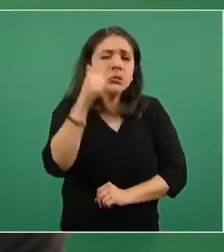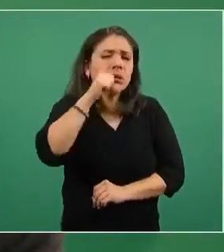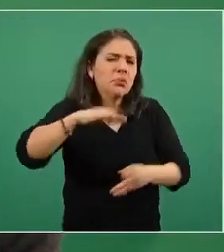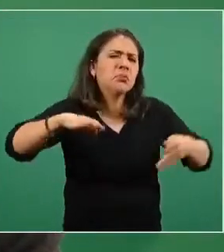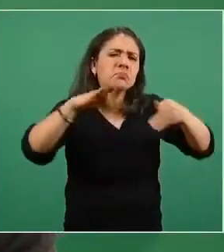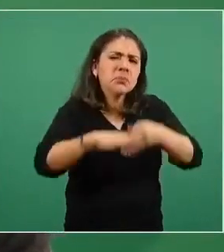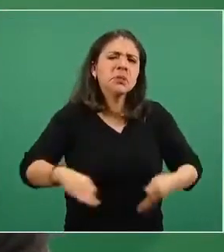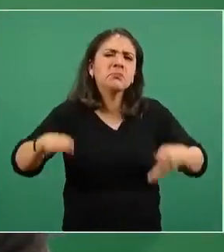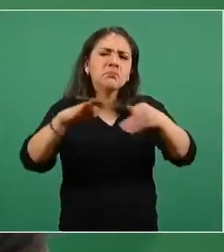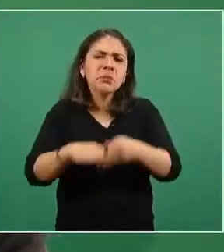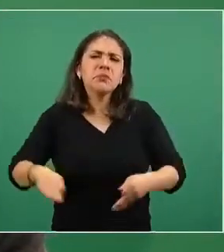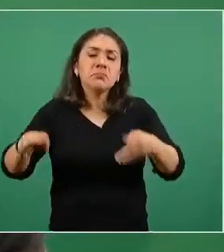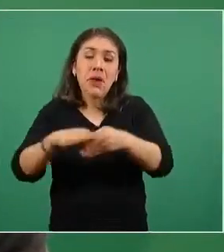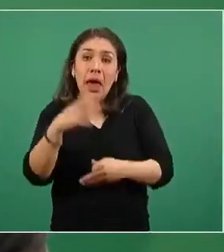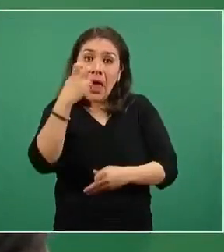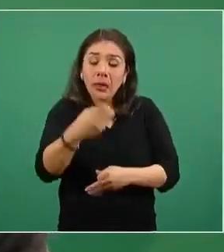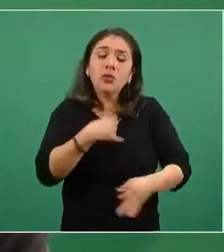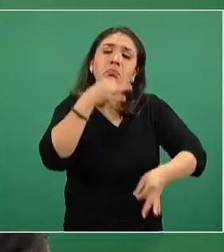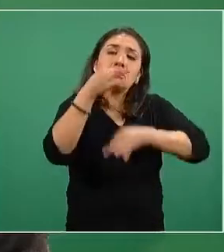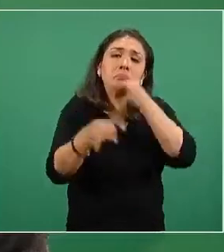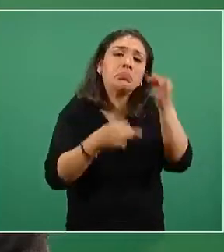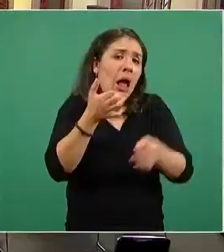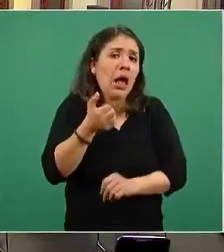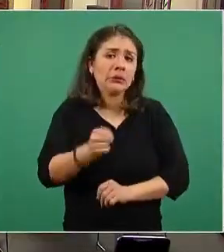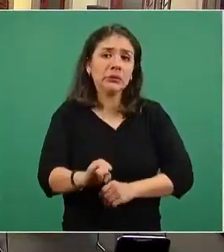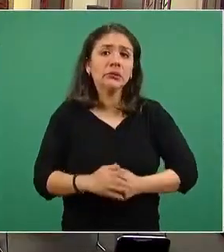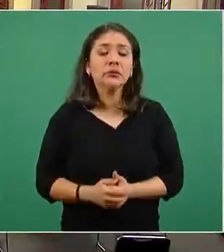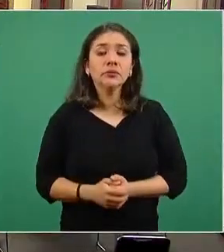periódicamente y conforme se hace, se publica, ¿no?